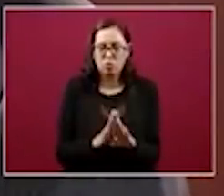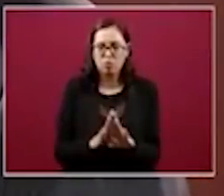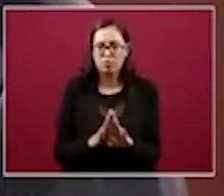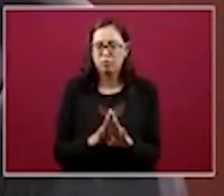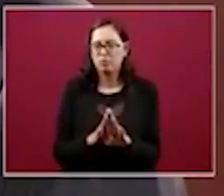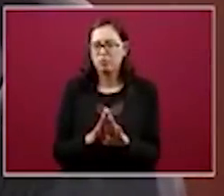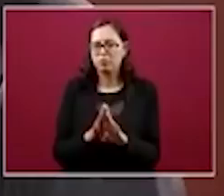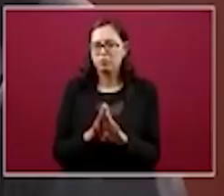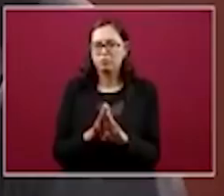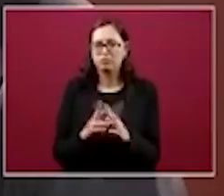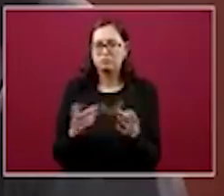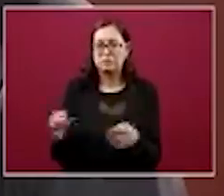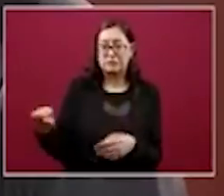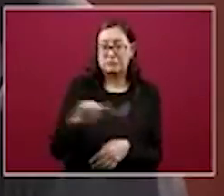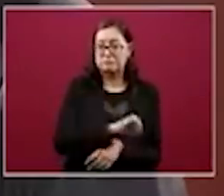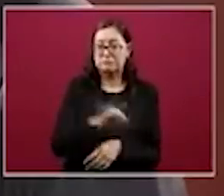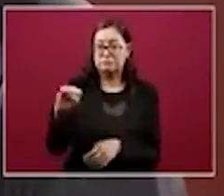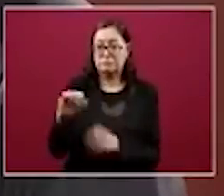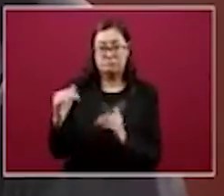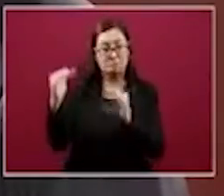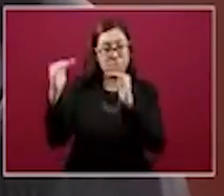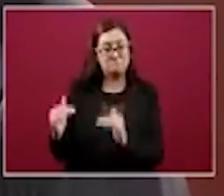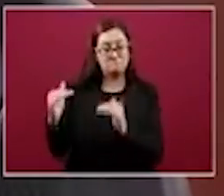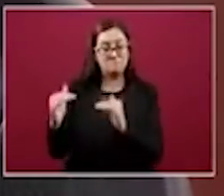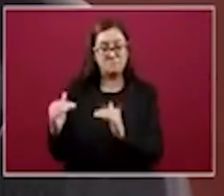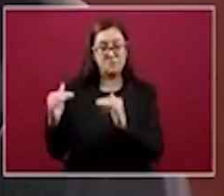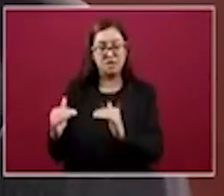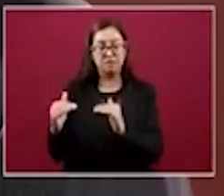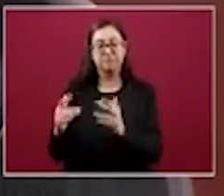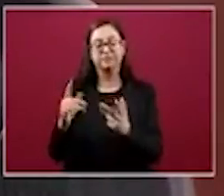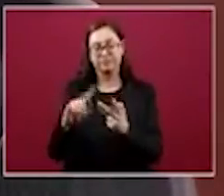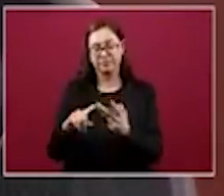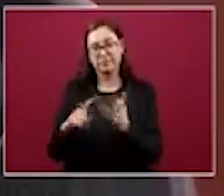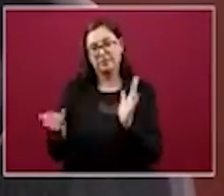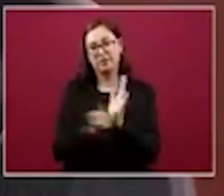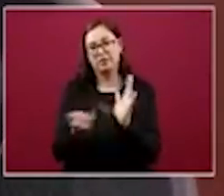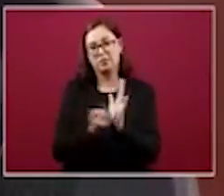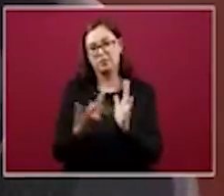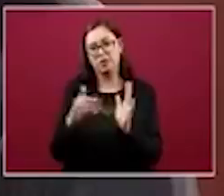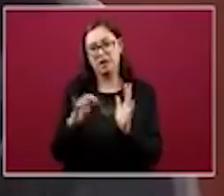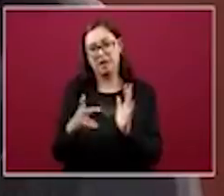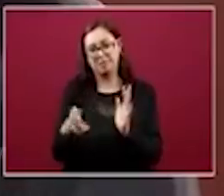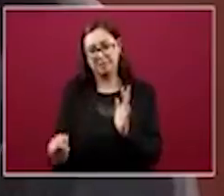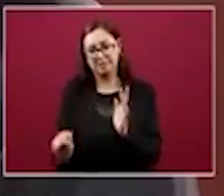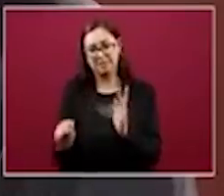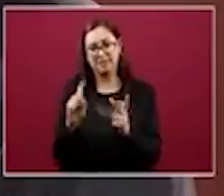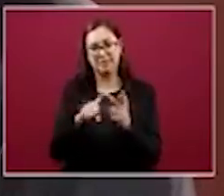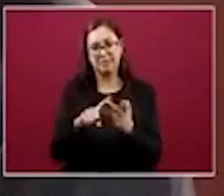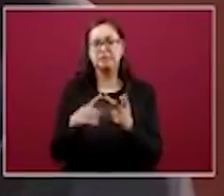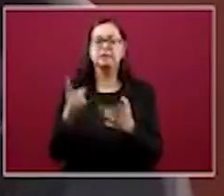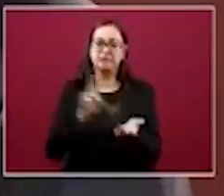ajustar ese aumento. Existe el IEPS, que es el impuesto a